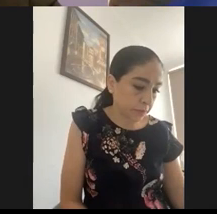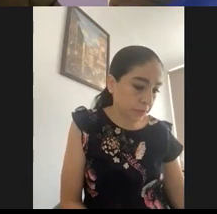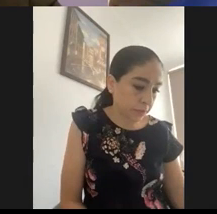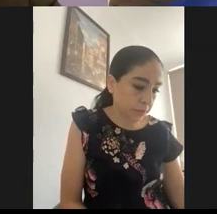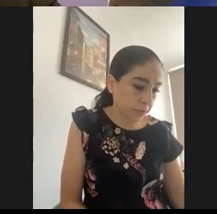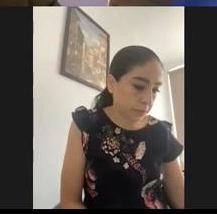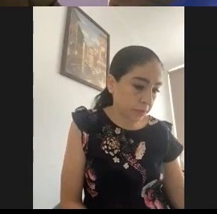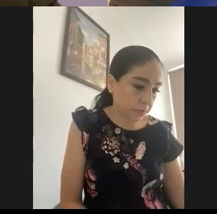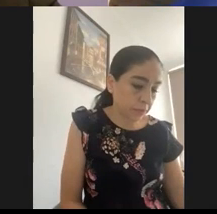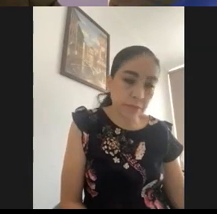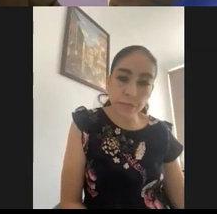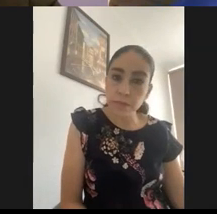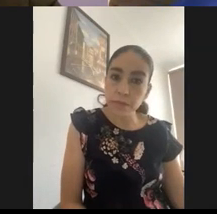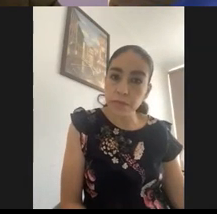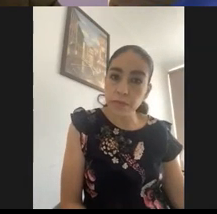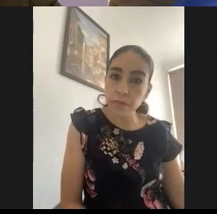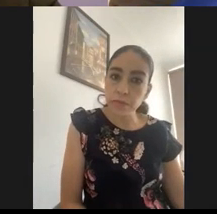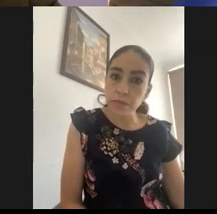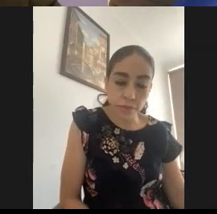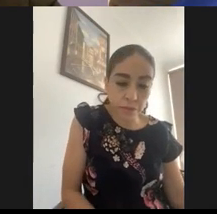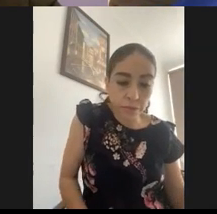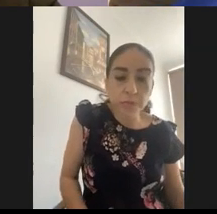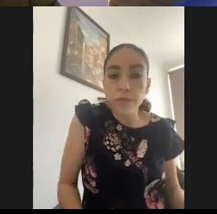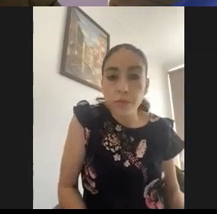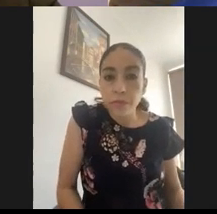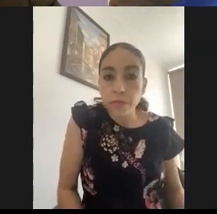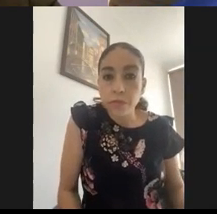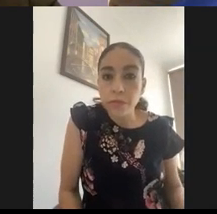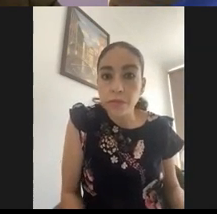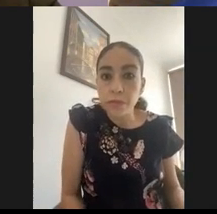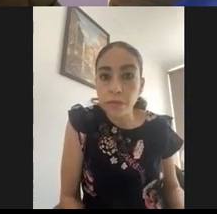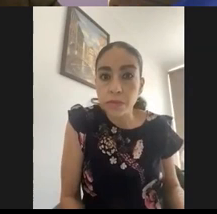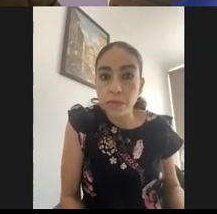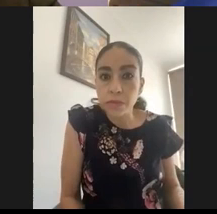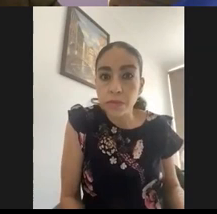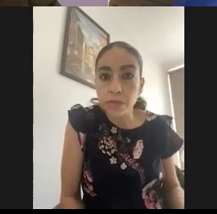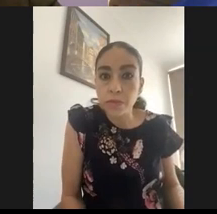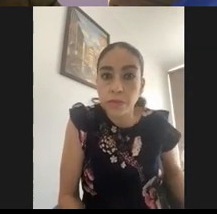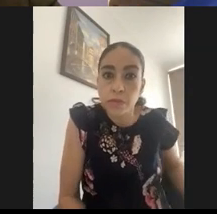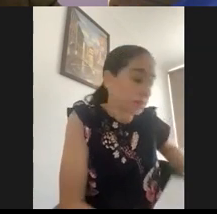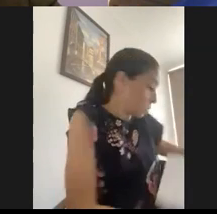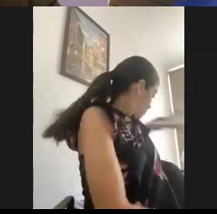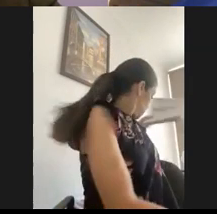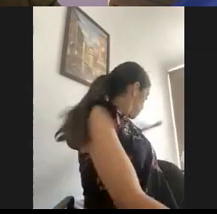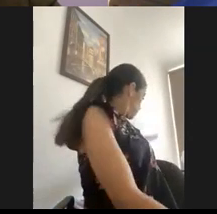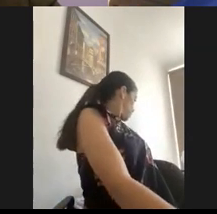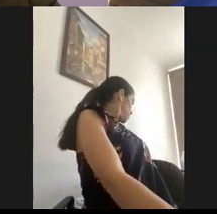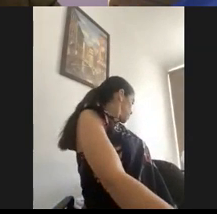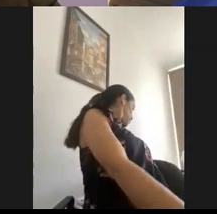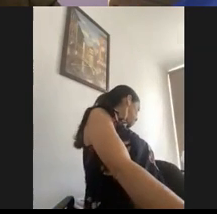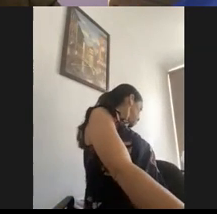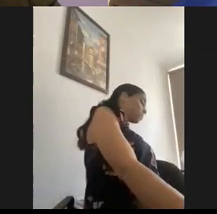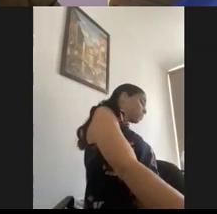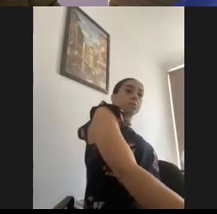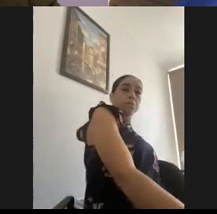lo digo no solamente como regidor, como profesionista, en mi área todo tiene que llevar un plano,